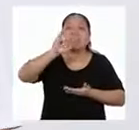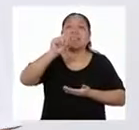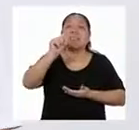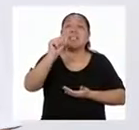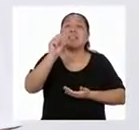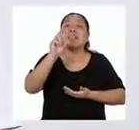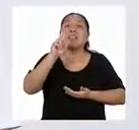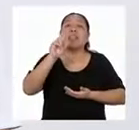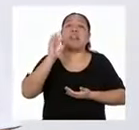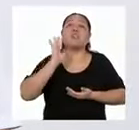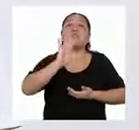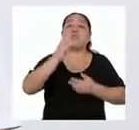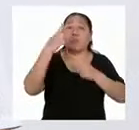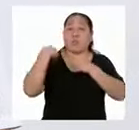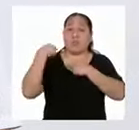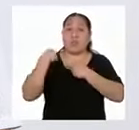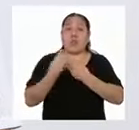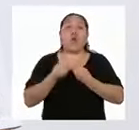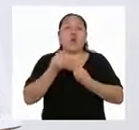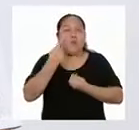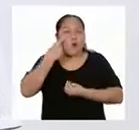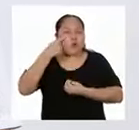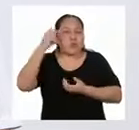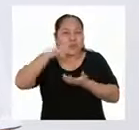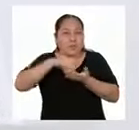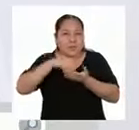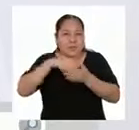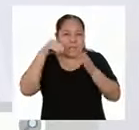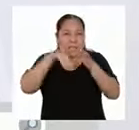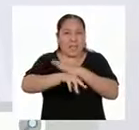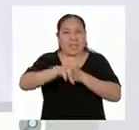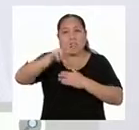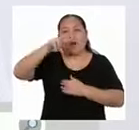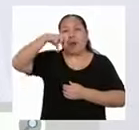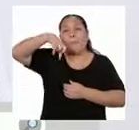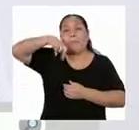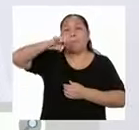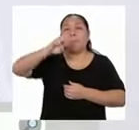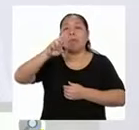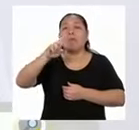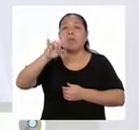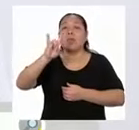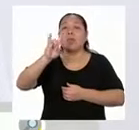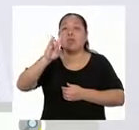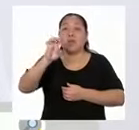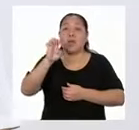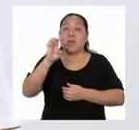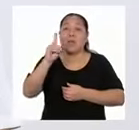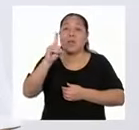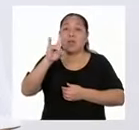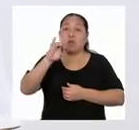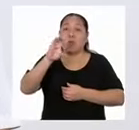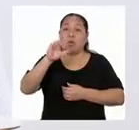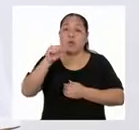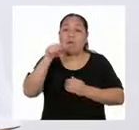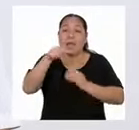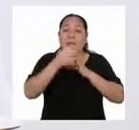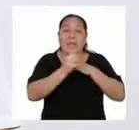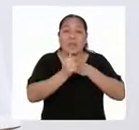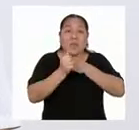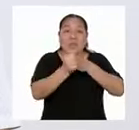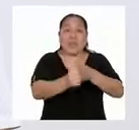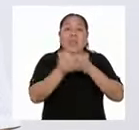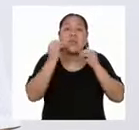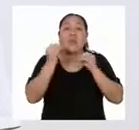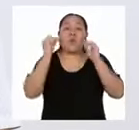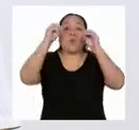responsabilidad. Puedes conocer más sobre el citado ingresando al portal Perú Educa, revisando la guía para la investigación y citado de